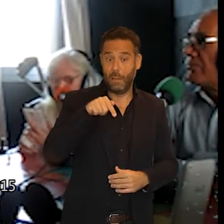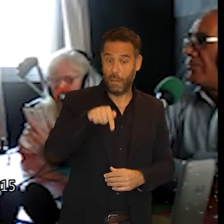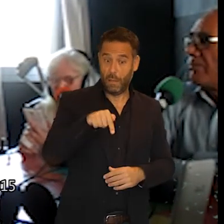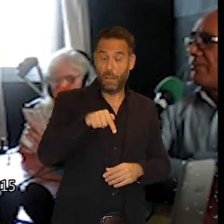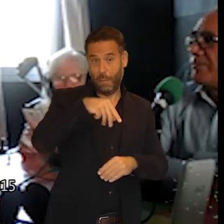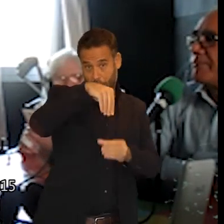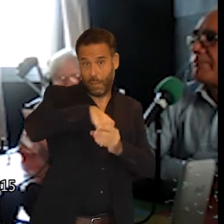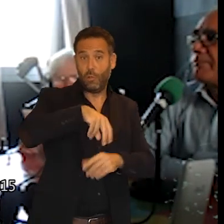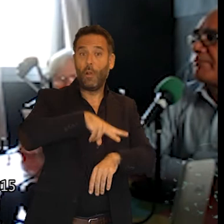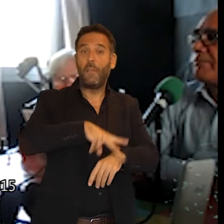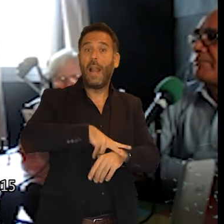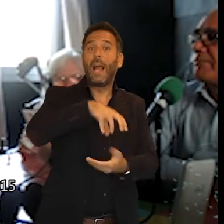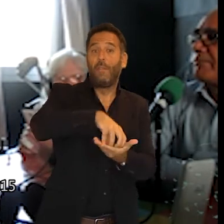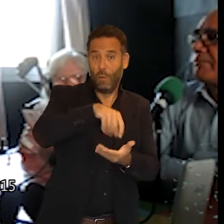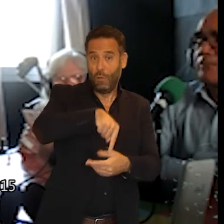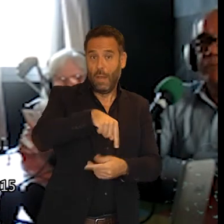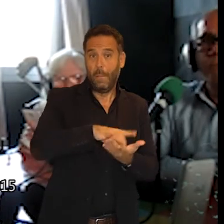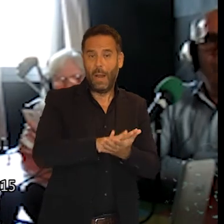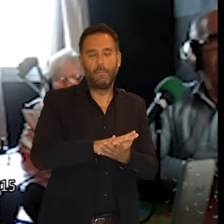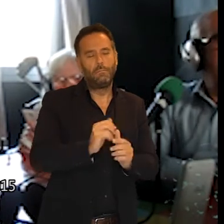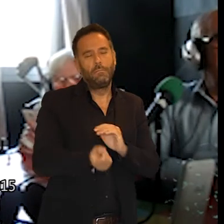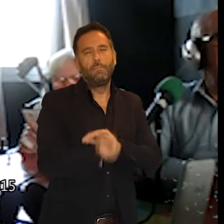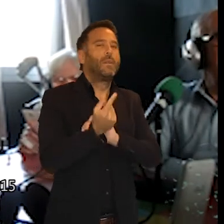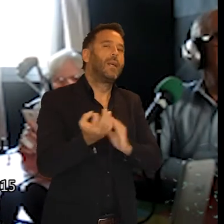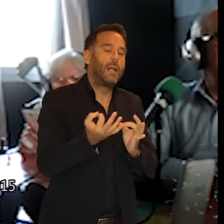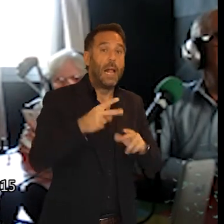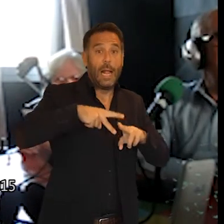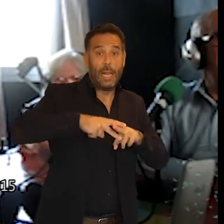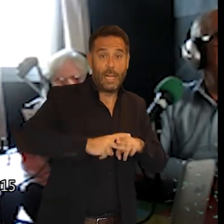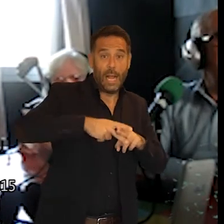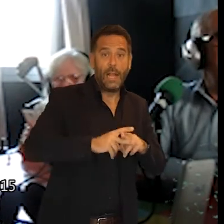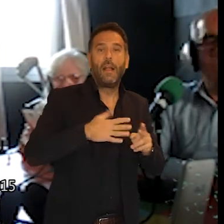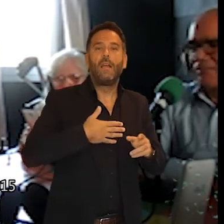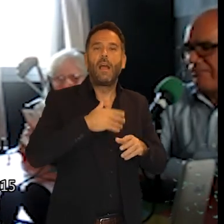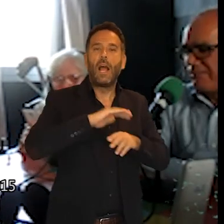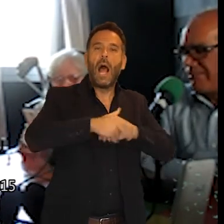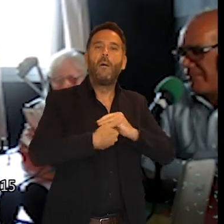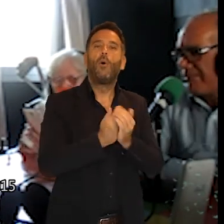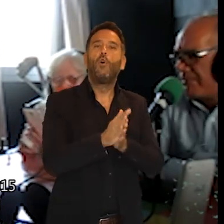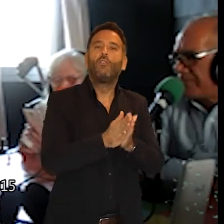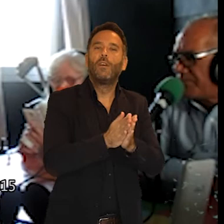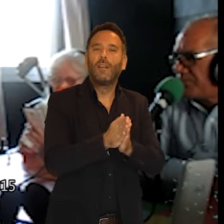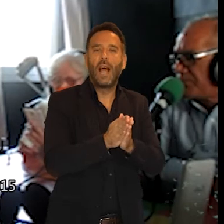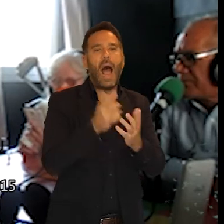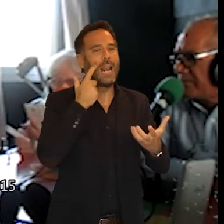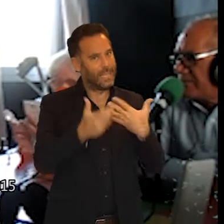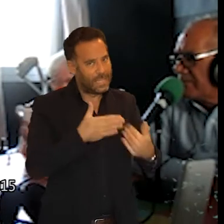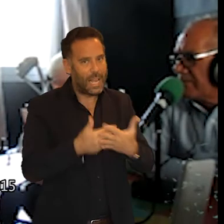de una de las actividades que hacíamos, que empezamos a hacer un taller de jabones artesanos y naturales.